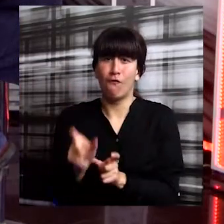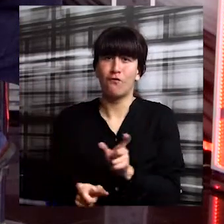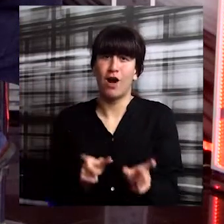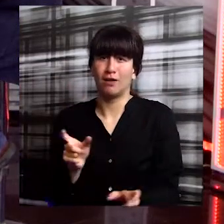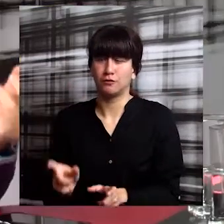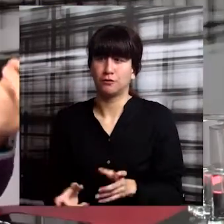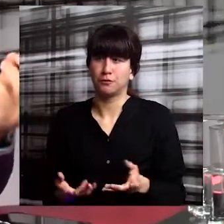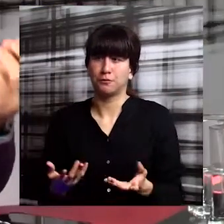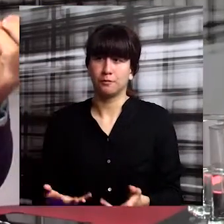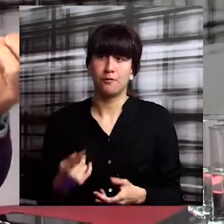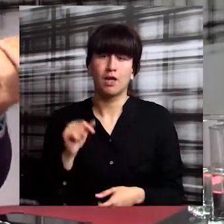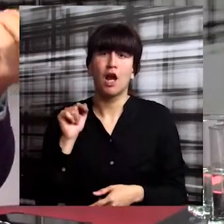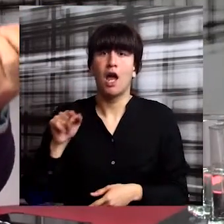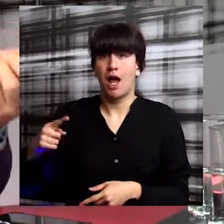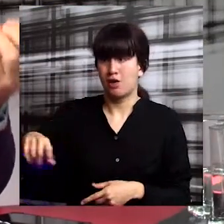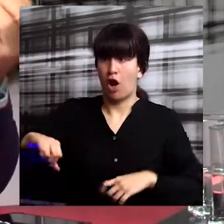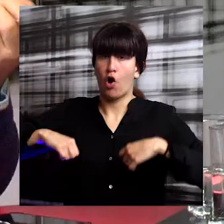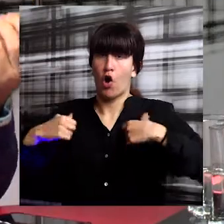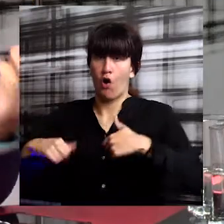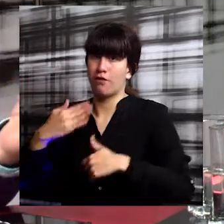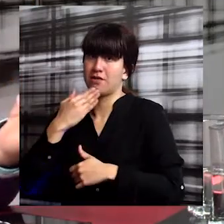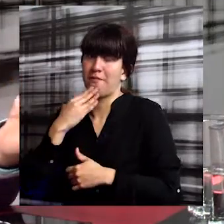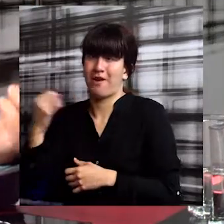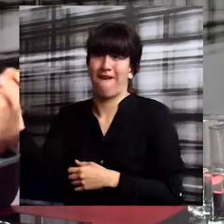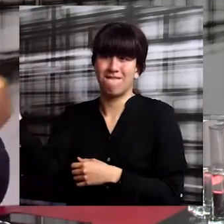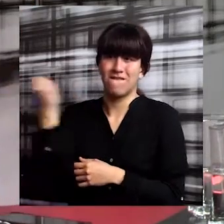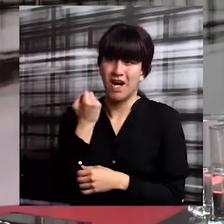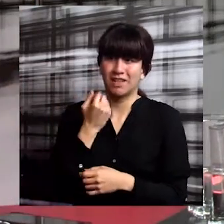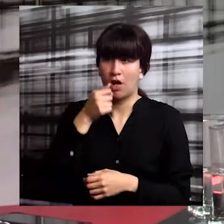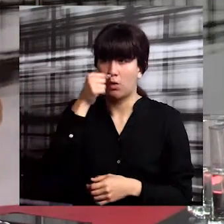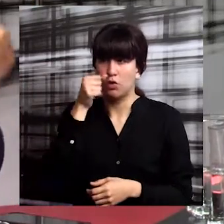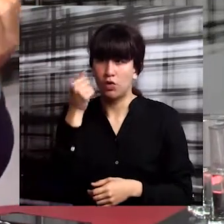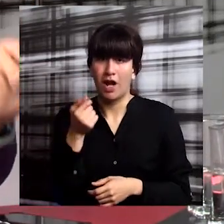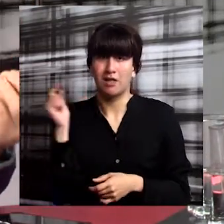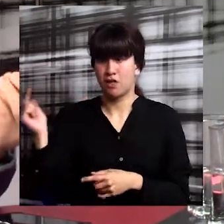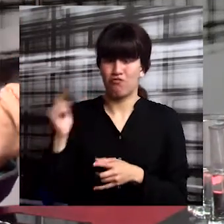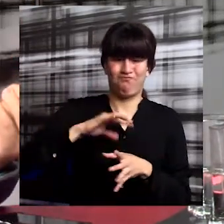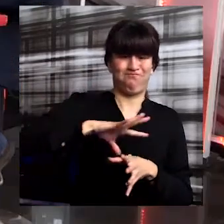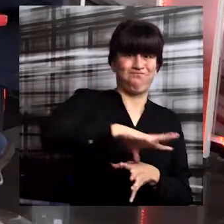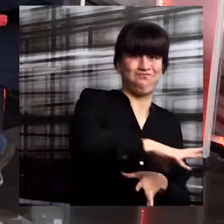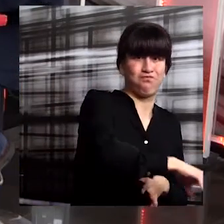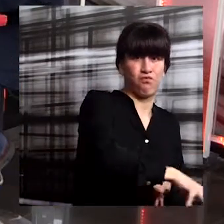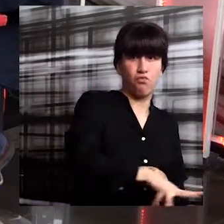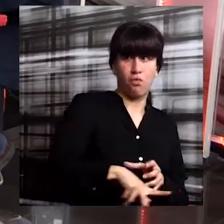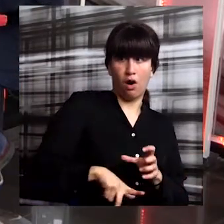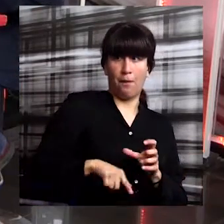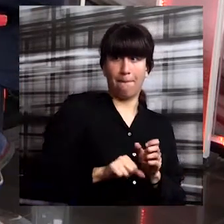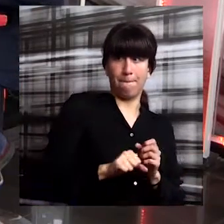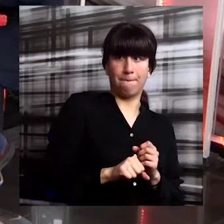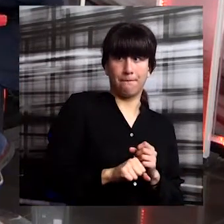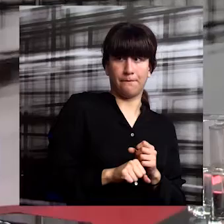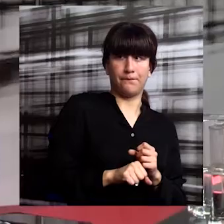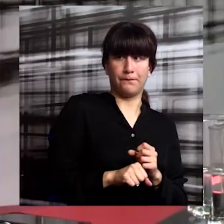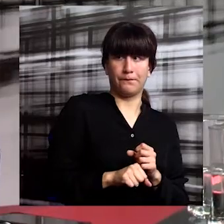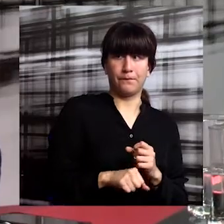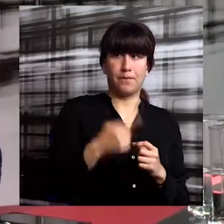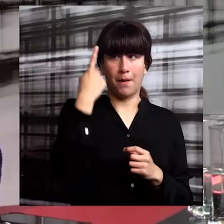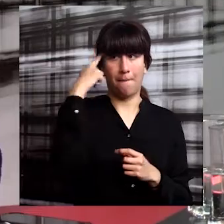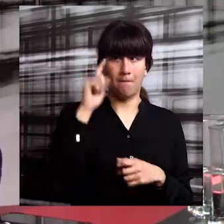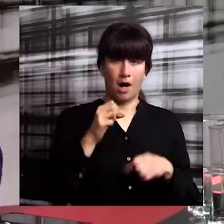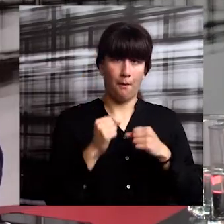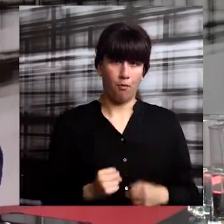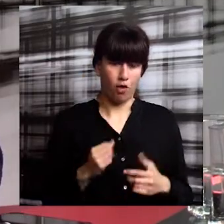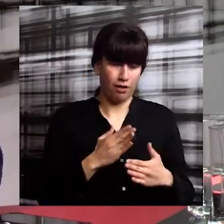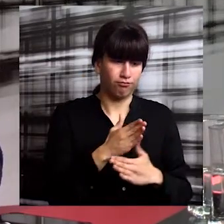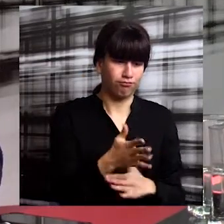esas jóvenes que están afectados y que se transforman en drogadictos, incurren en delitos de cualquier tipo para